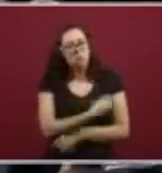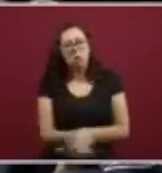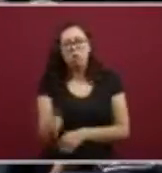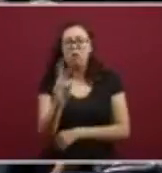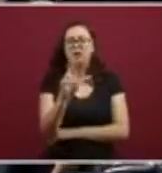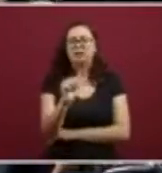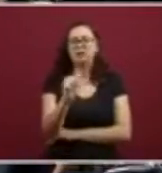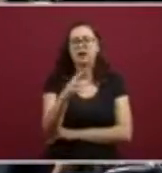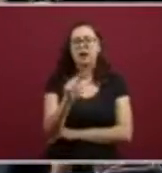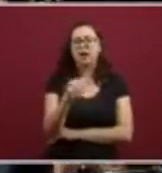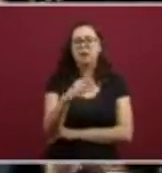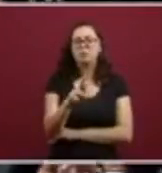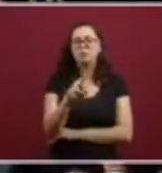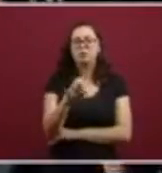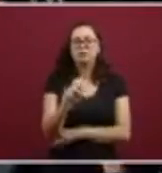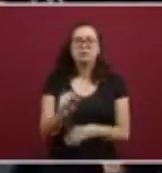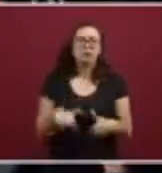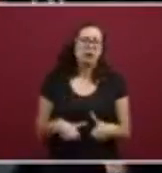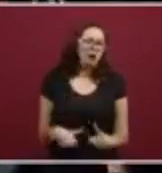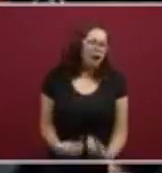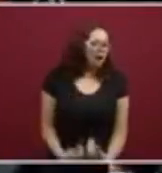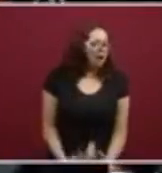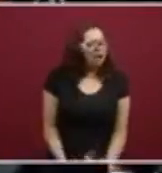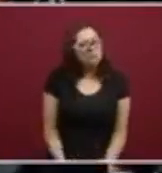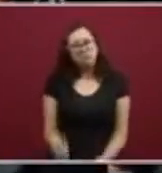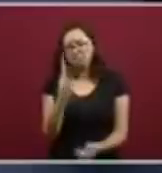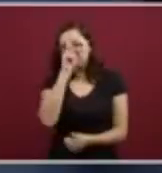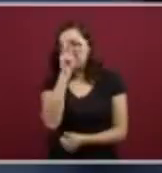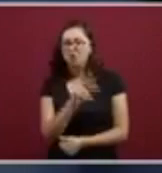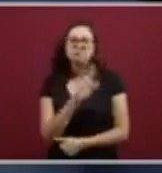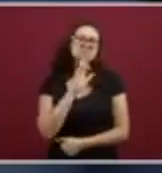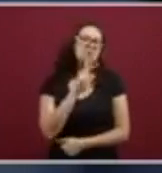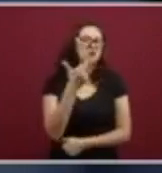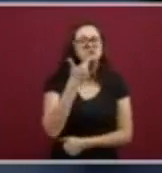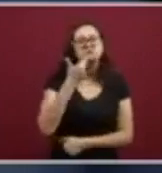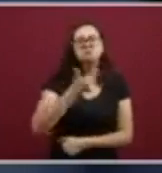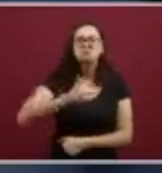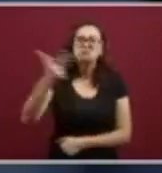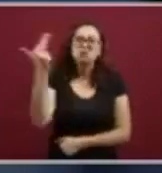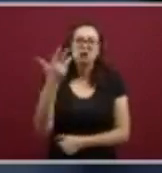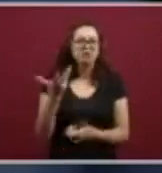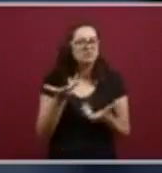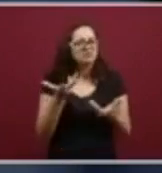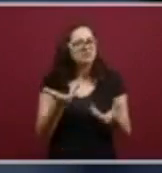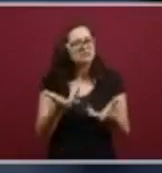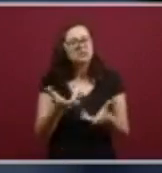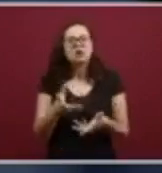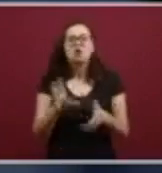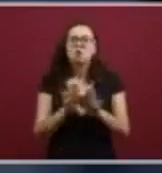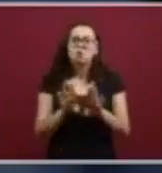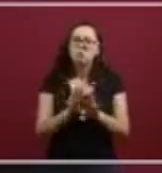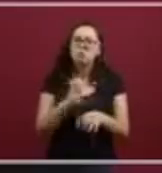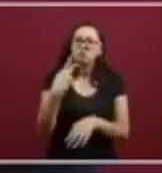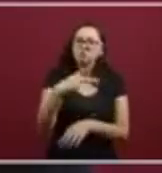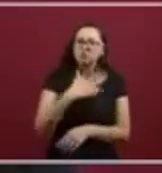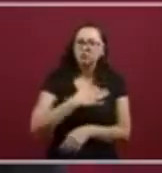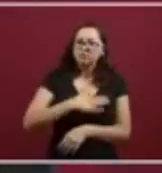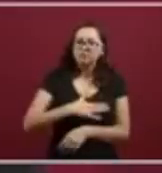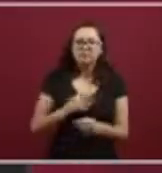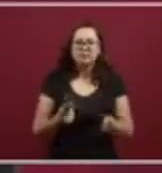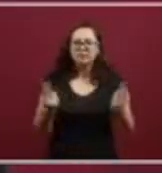muriendo de hambre y se están suicidando. ¿Cuál es el plan de esa gente que merece justicia social, presidente?